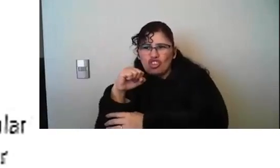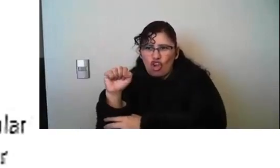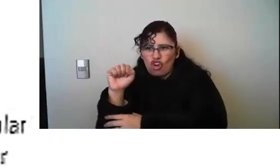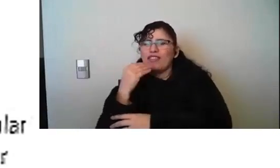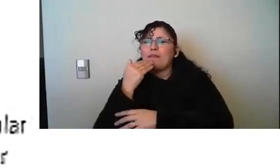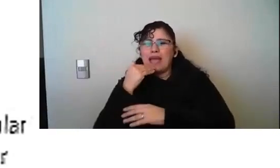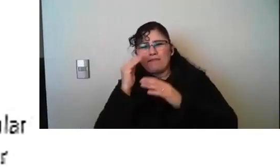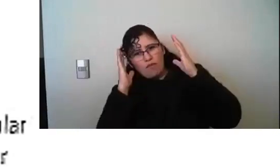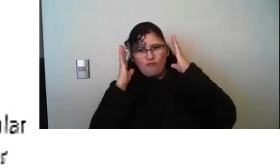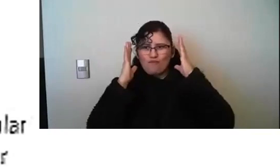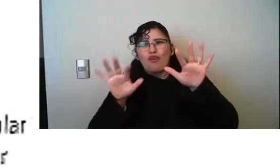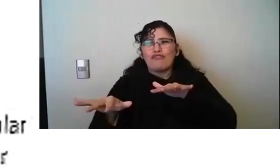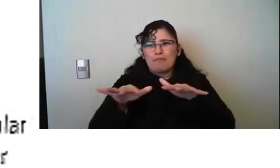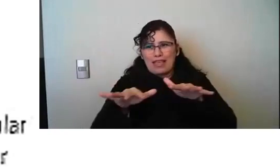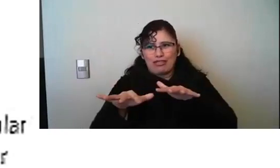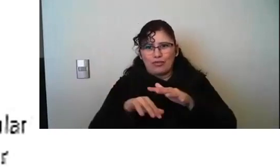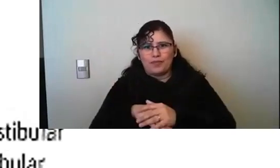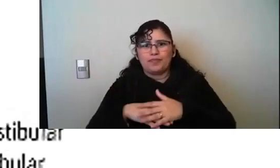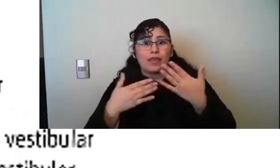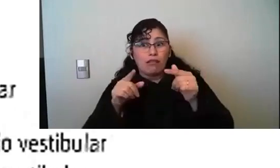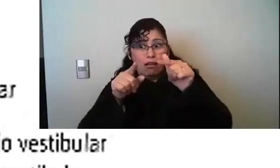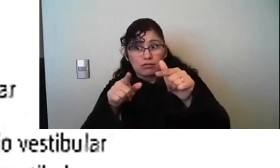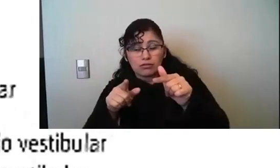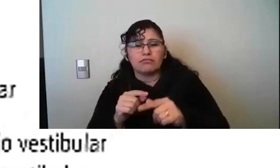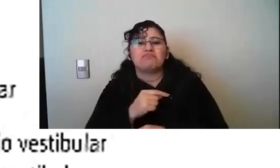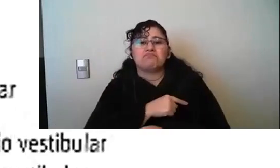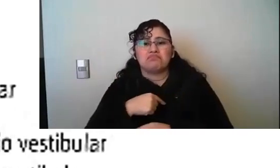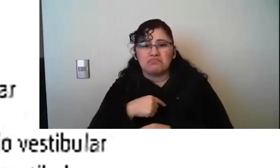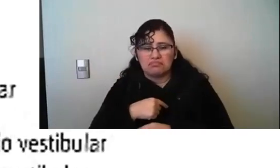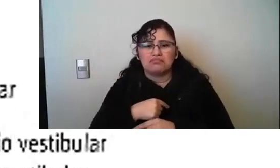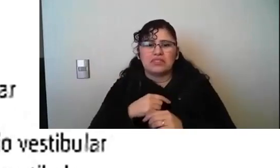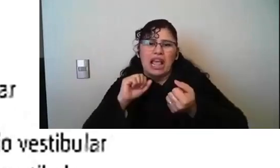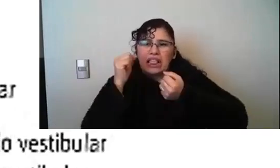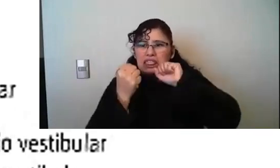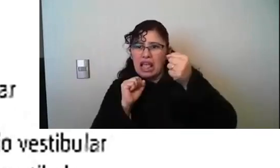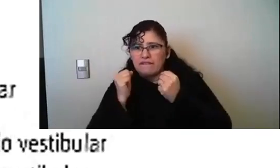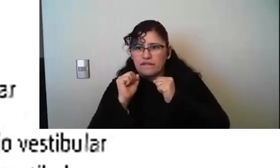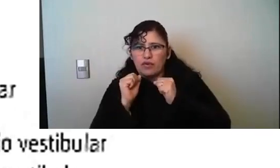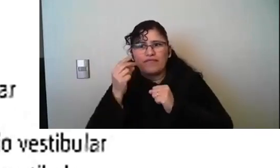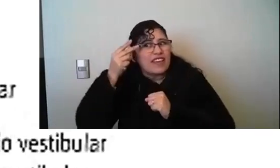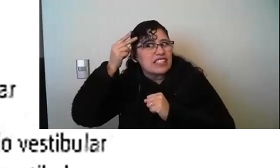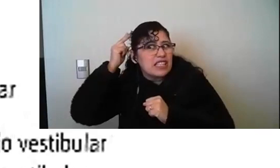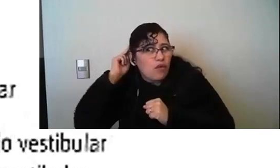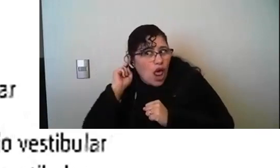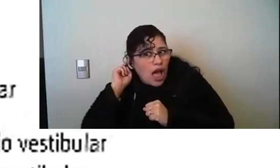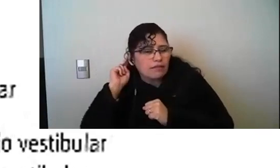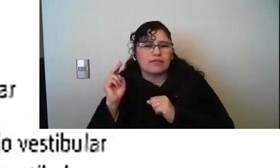Estos axones constituyen entonces el nervio vestibular, que a corto andar se va a unir con el nervio